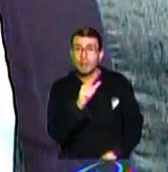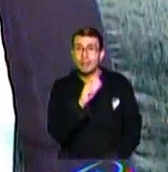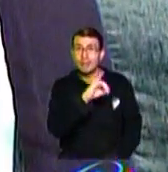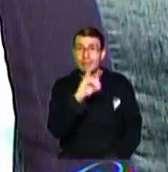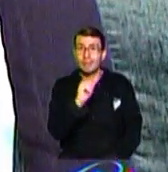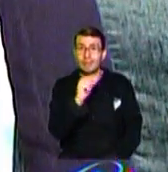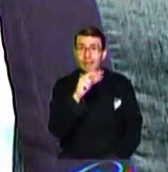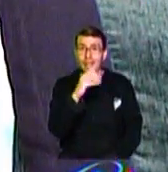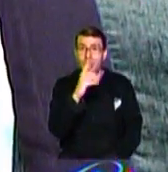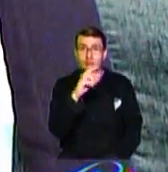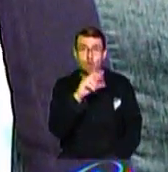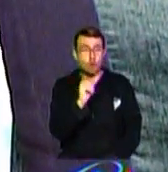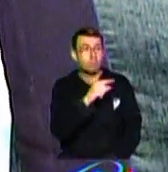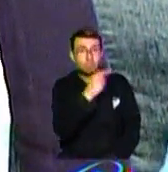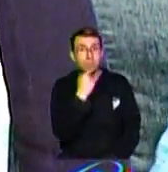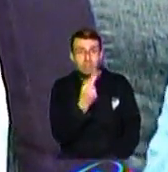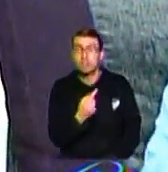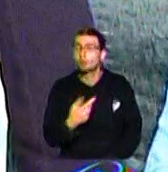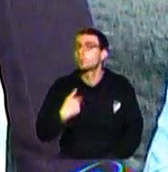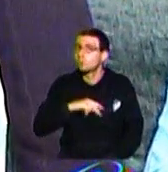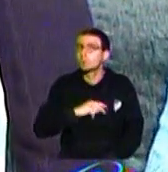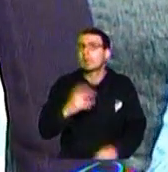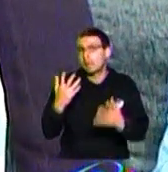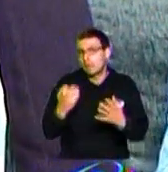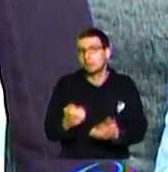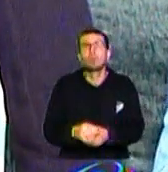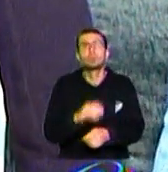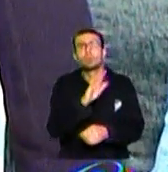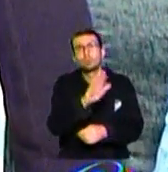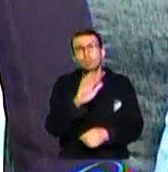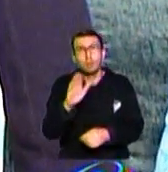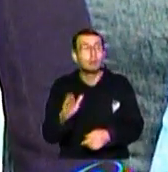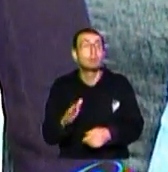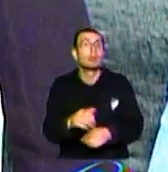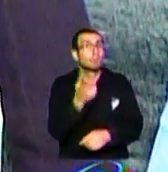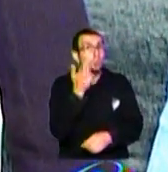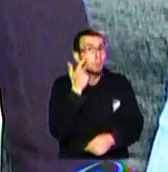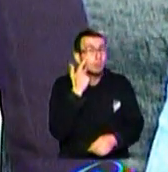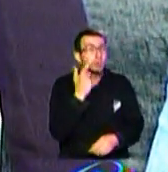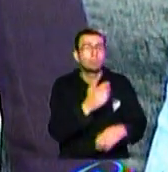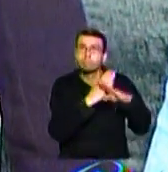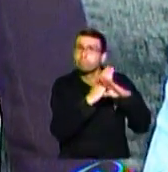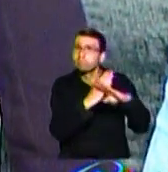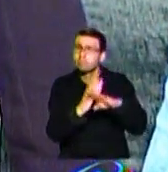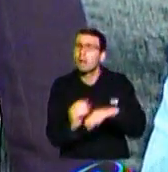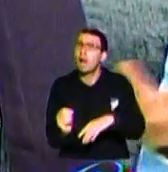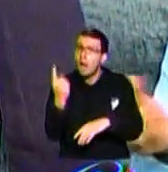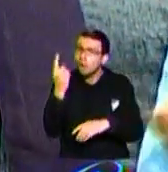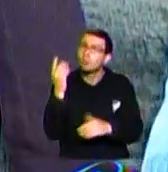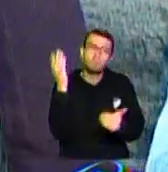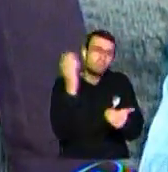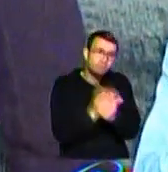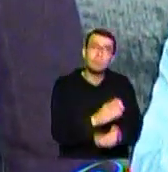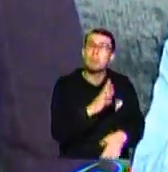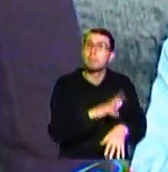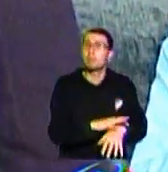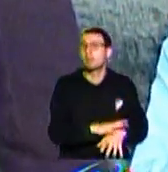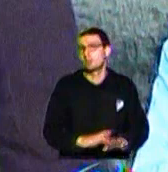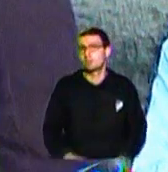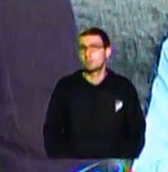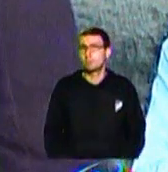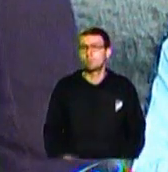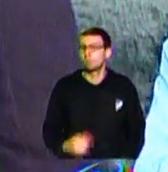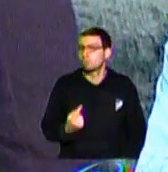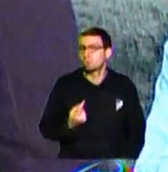queremos alertar a ustedes para una consulta, para una evaluación, para una prevención. Mire, la simple